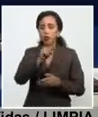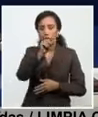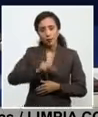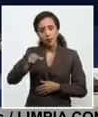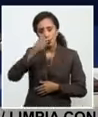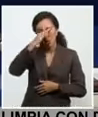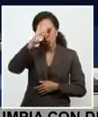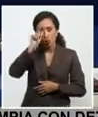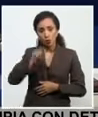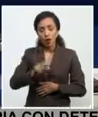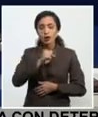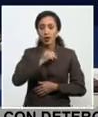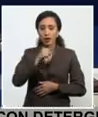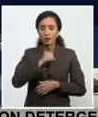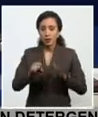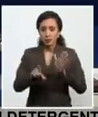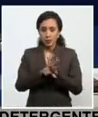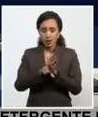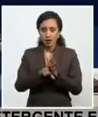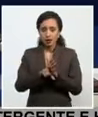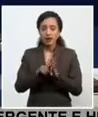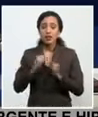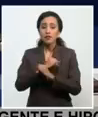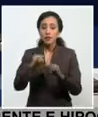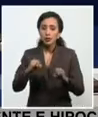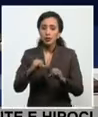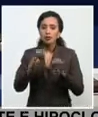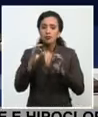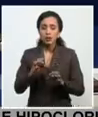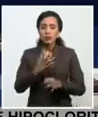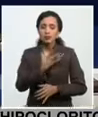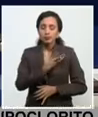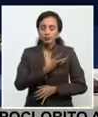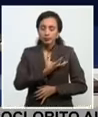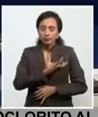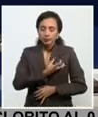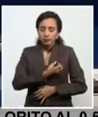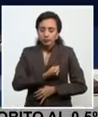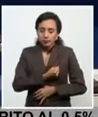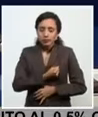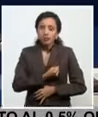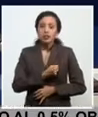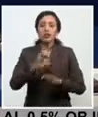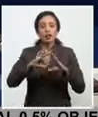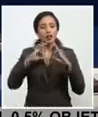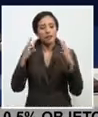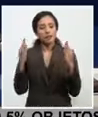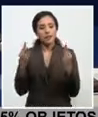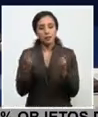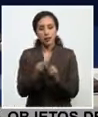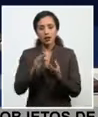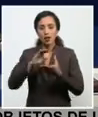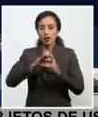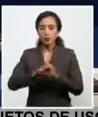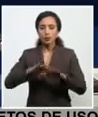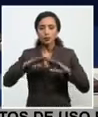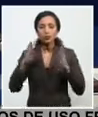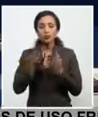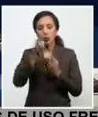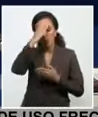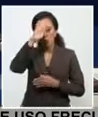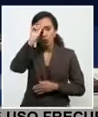queremos comenzar esta información dándole las condolencias a los familiares, a las amistades, a todos los cubanos que